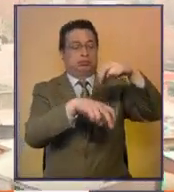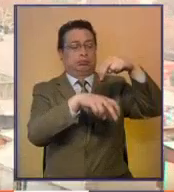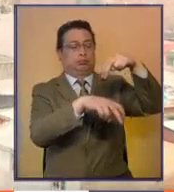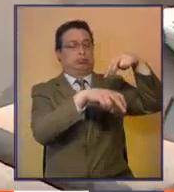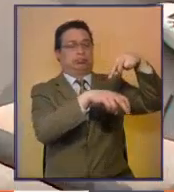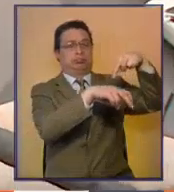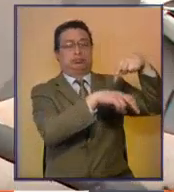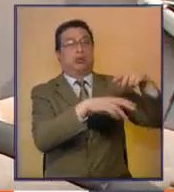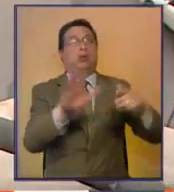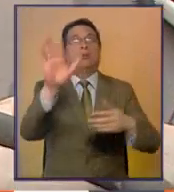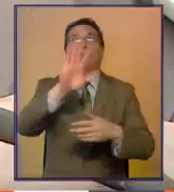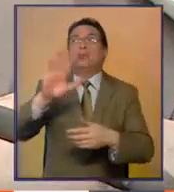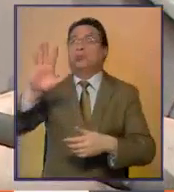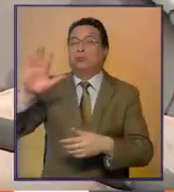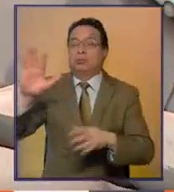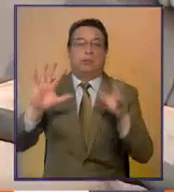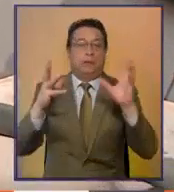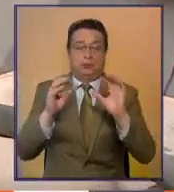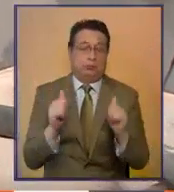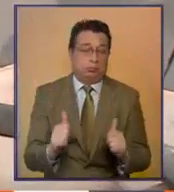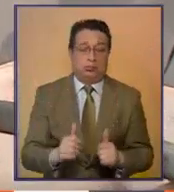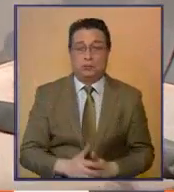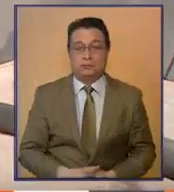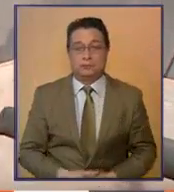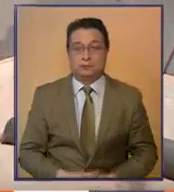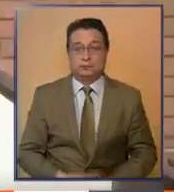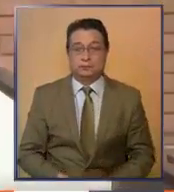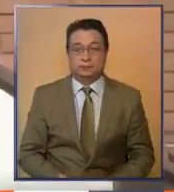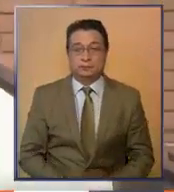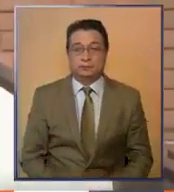a limpiar los vidrios.